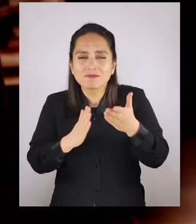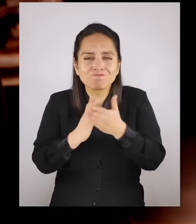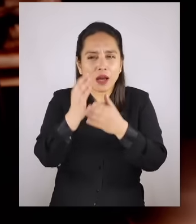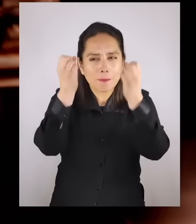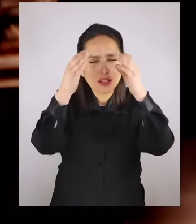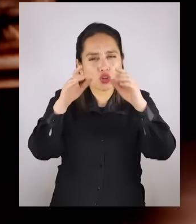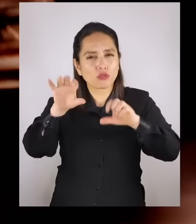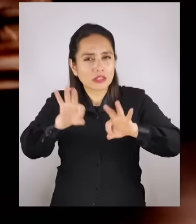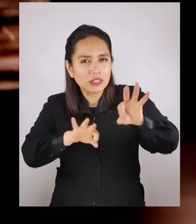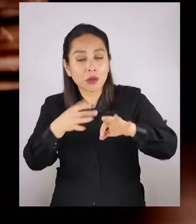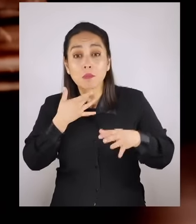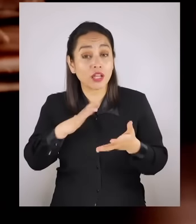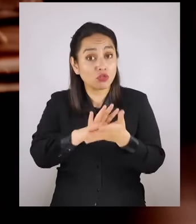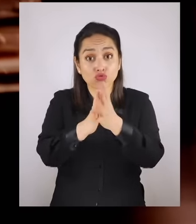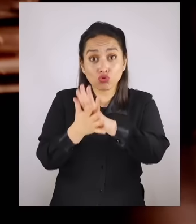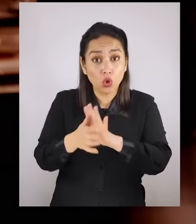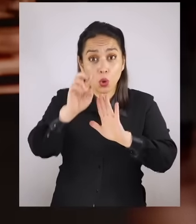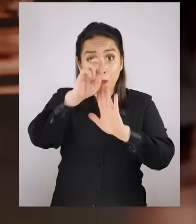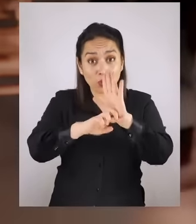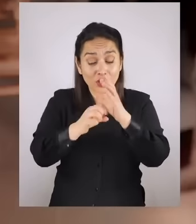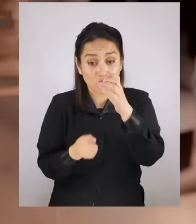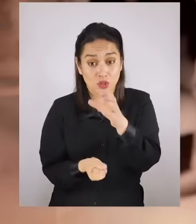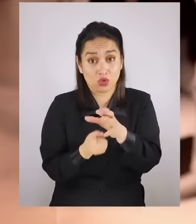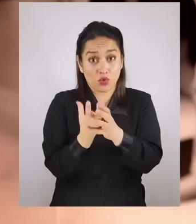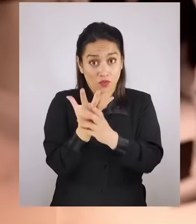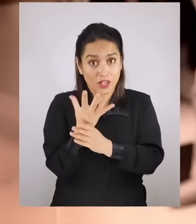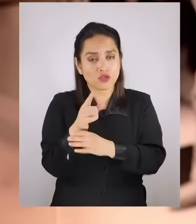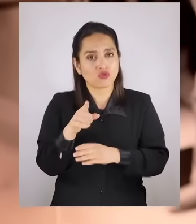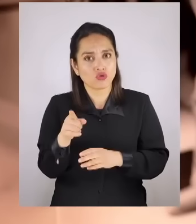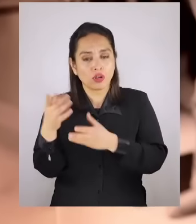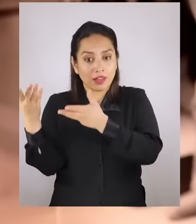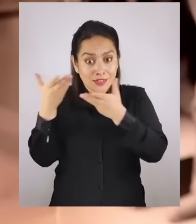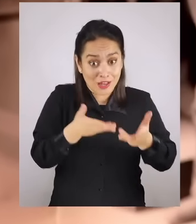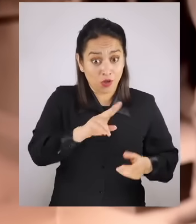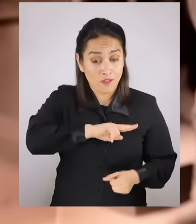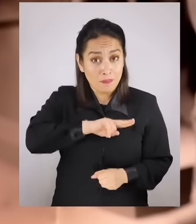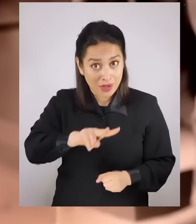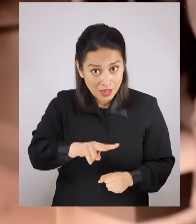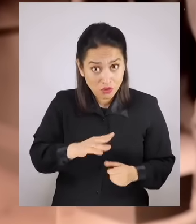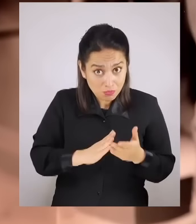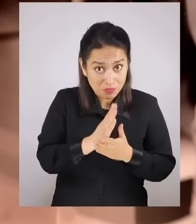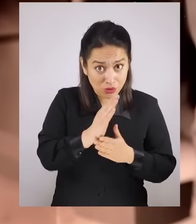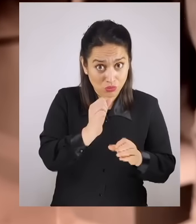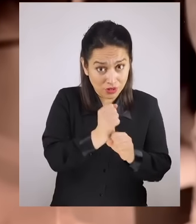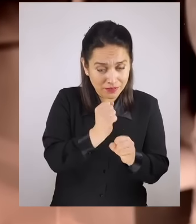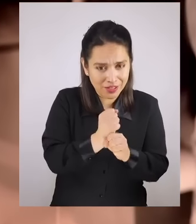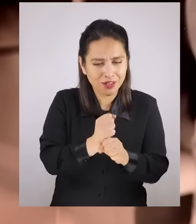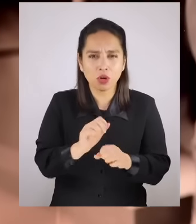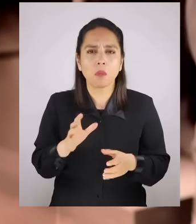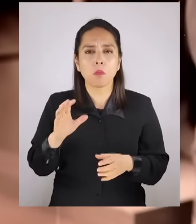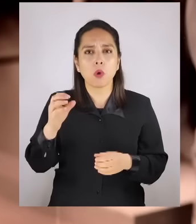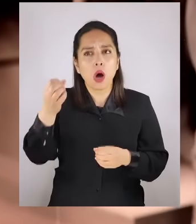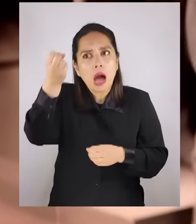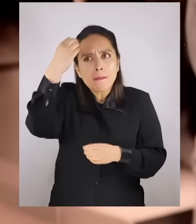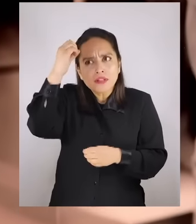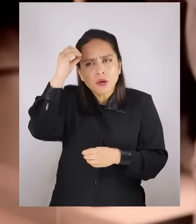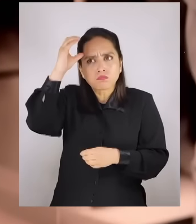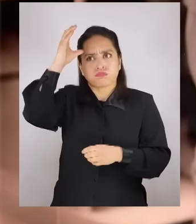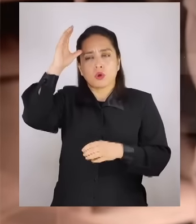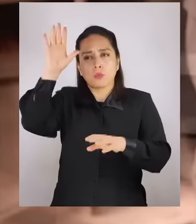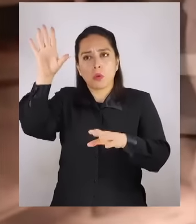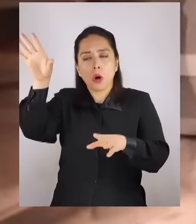fondo todo el proyecto de innovación que instaló en Valparaíso no es un conocimiento que se pudiera